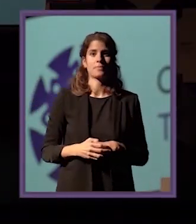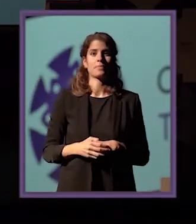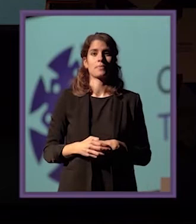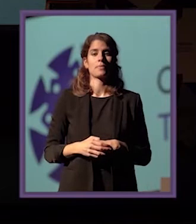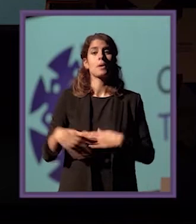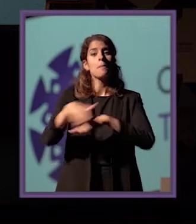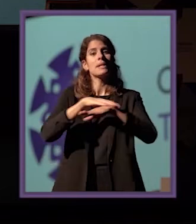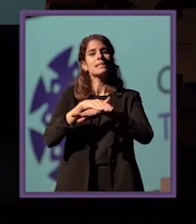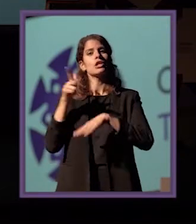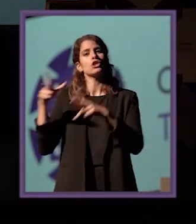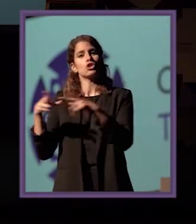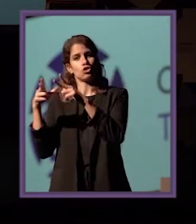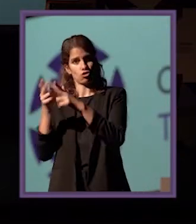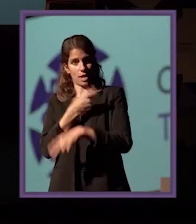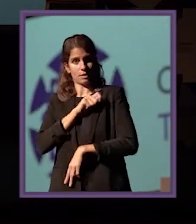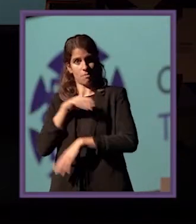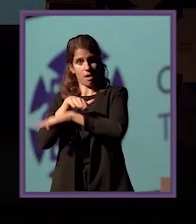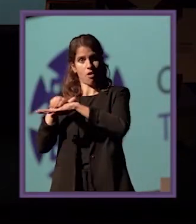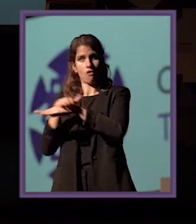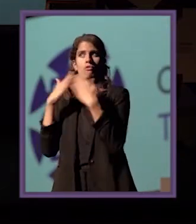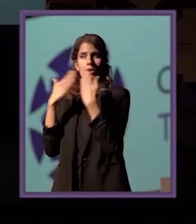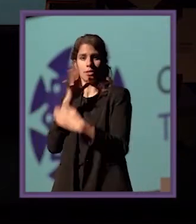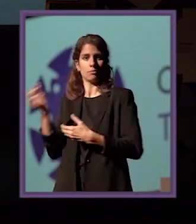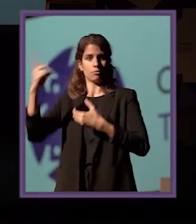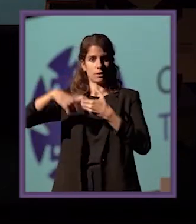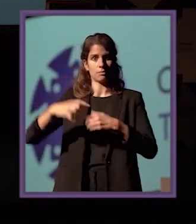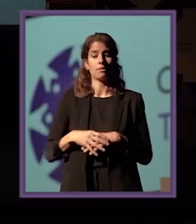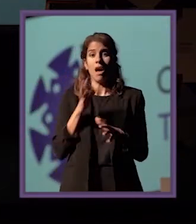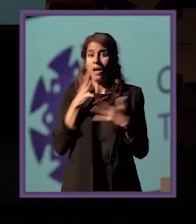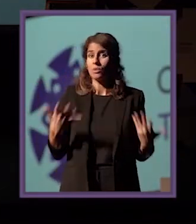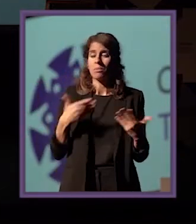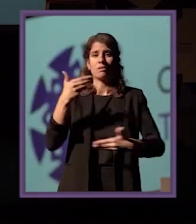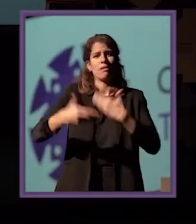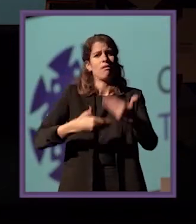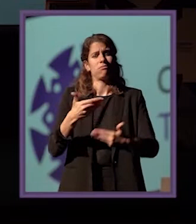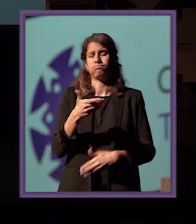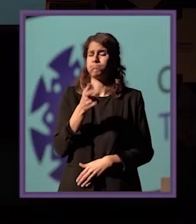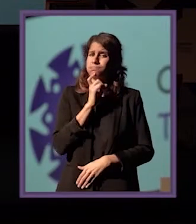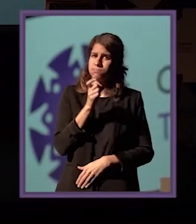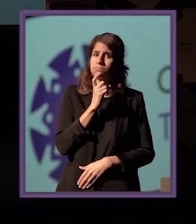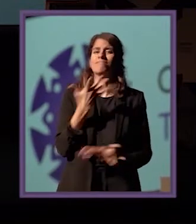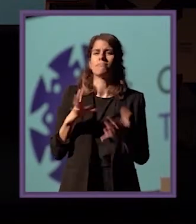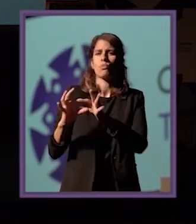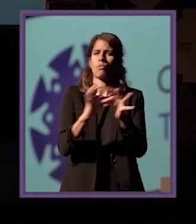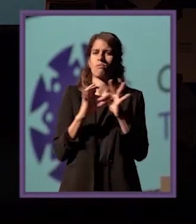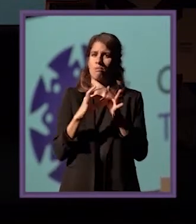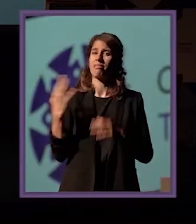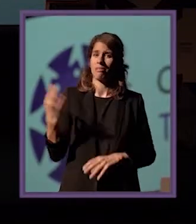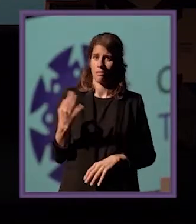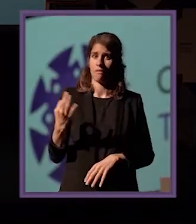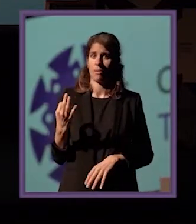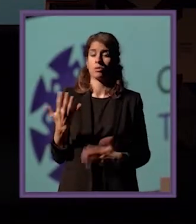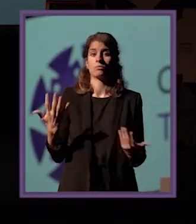su implicación, al Gobierno de España, porque creo que el camino en estos momentos difíciles es estar unidos, y reconocer, lo hago públicamente, el excelente trabajo